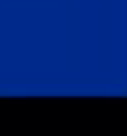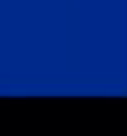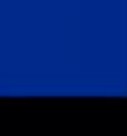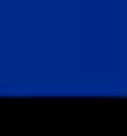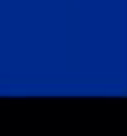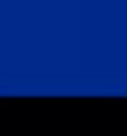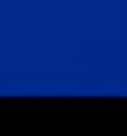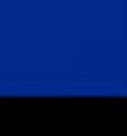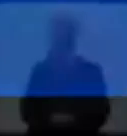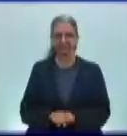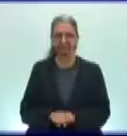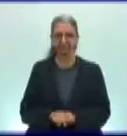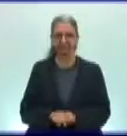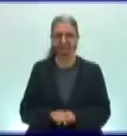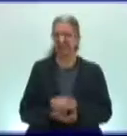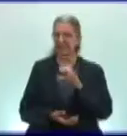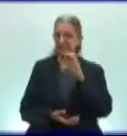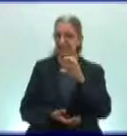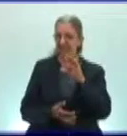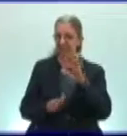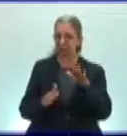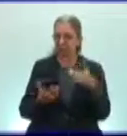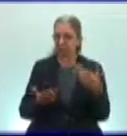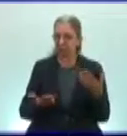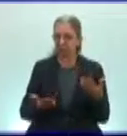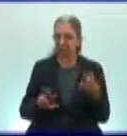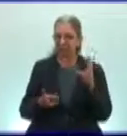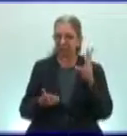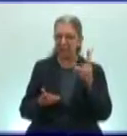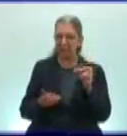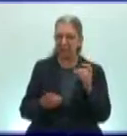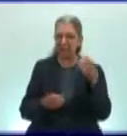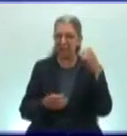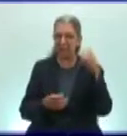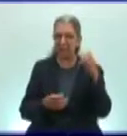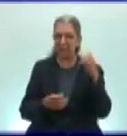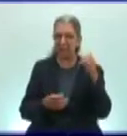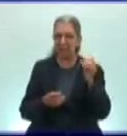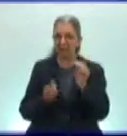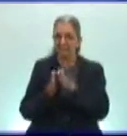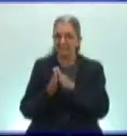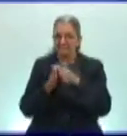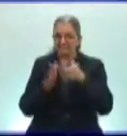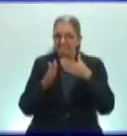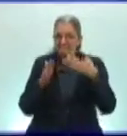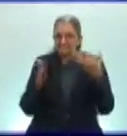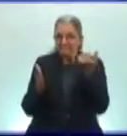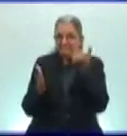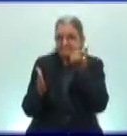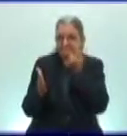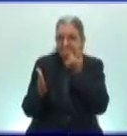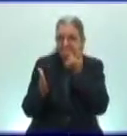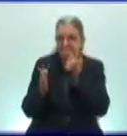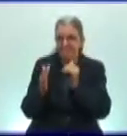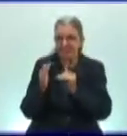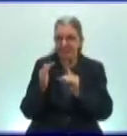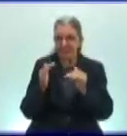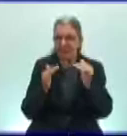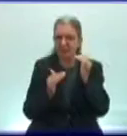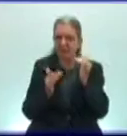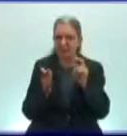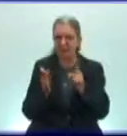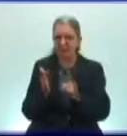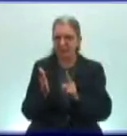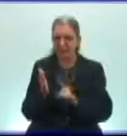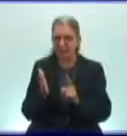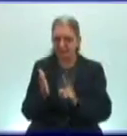En el inciso C, cantidad de electrones en el nivel de mayor energía. Recuerden que la energía va en ascenso, ¿verdad?